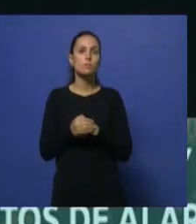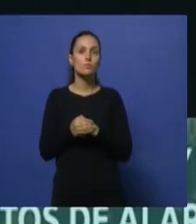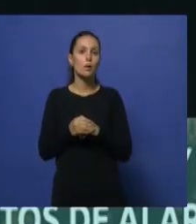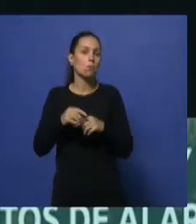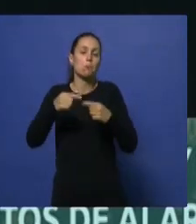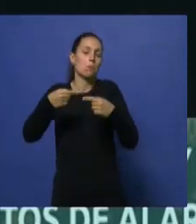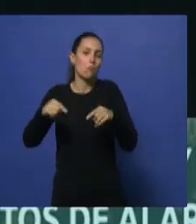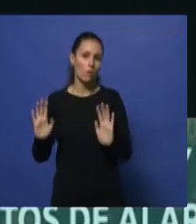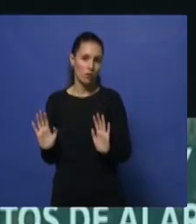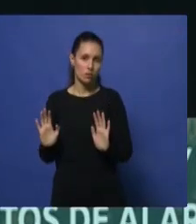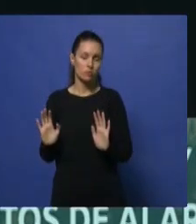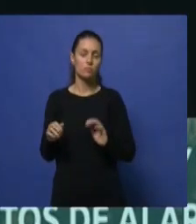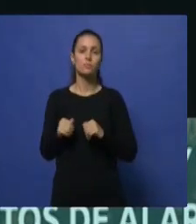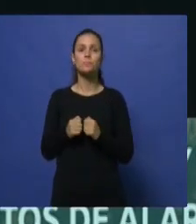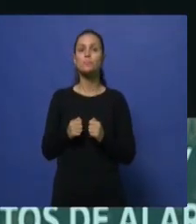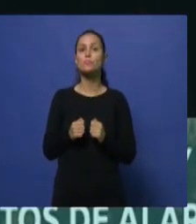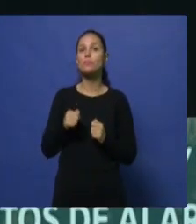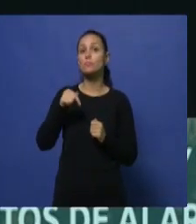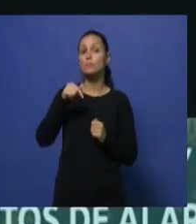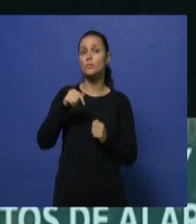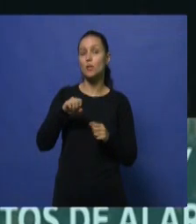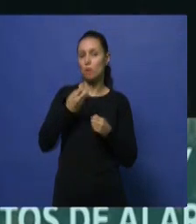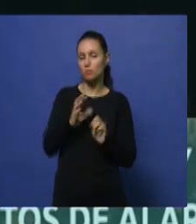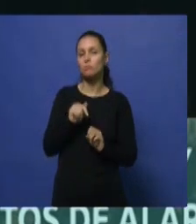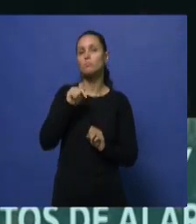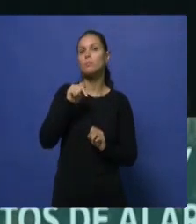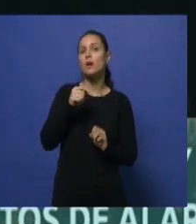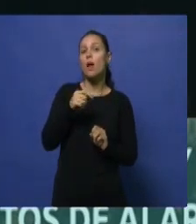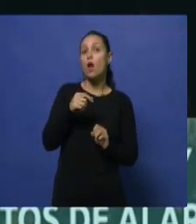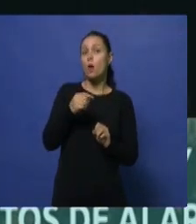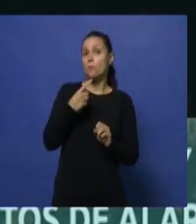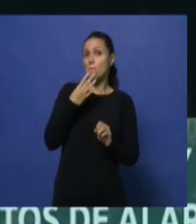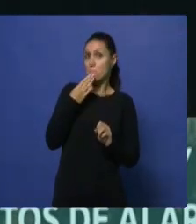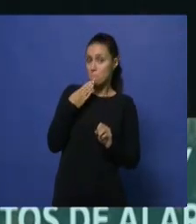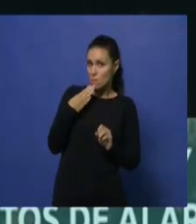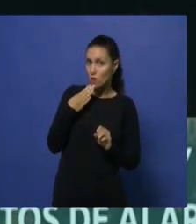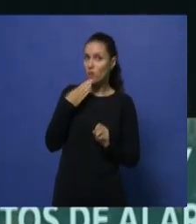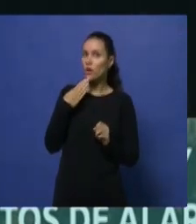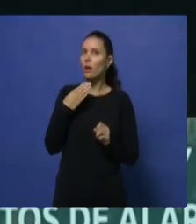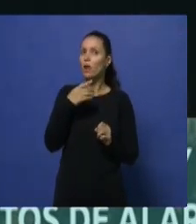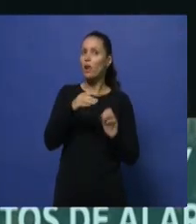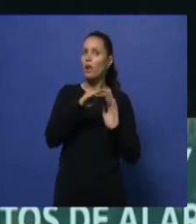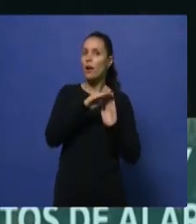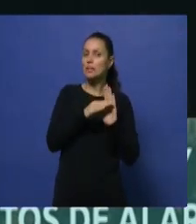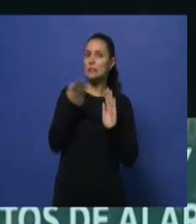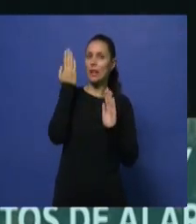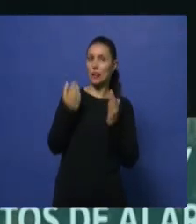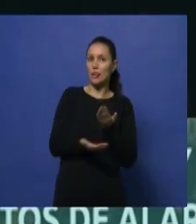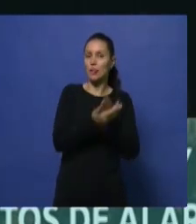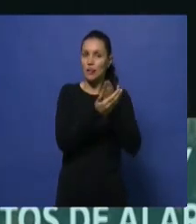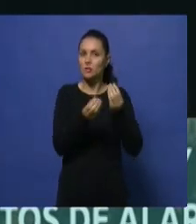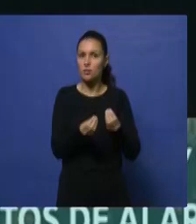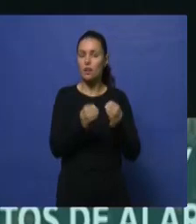pasar cualquier cosa en este caso boca seguía mucho por el artículo anterior dice el cierre total o parcial del estadio